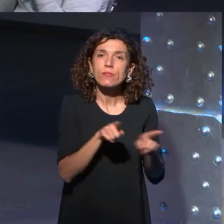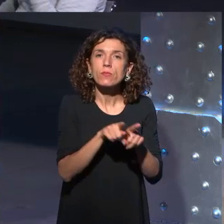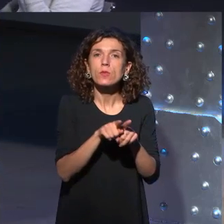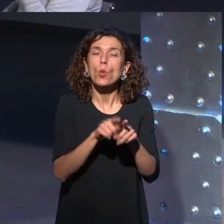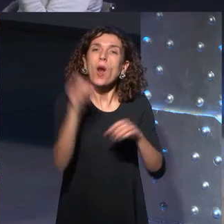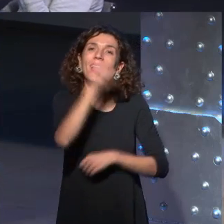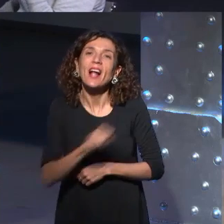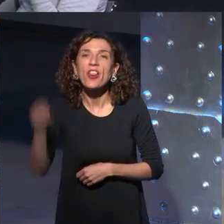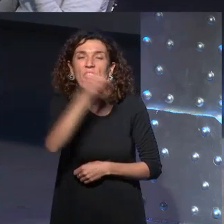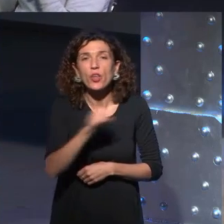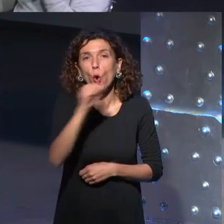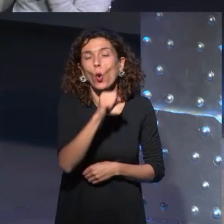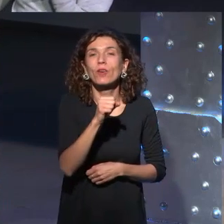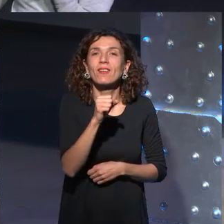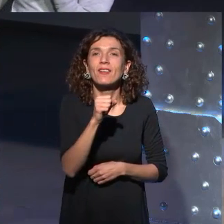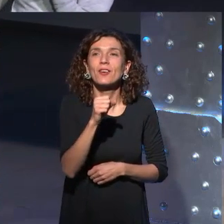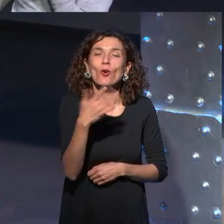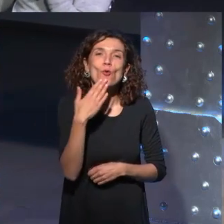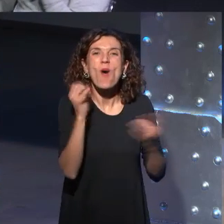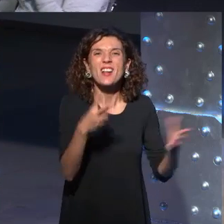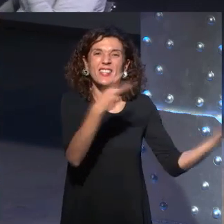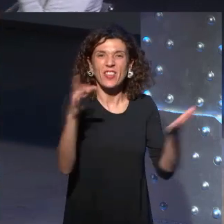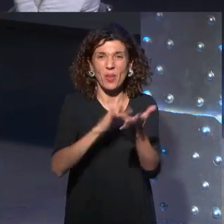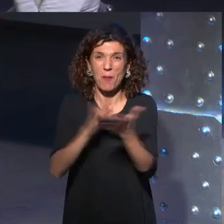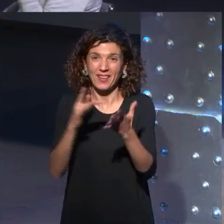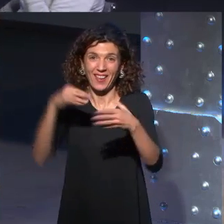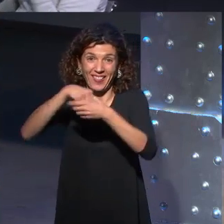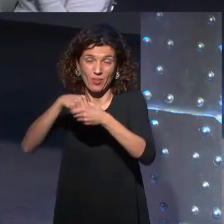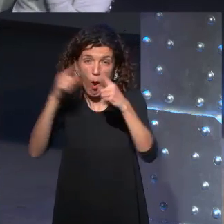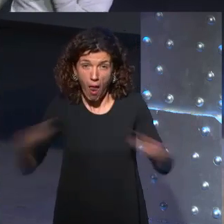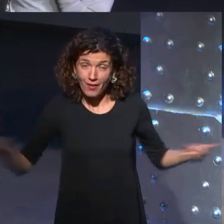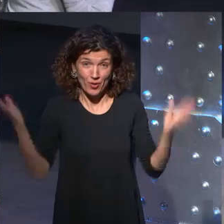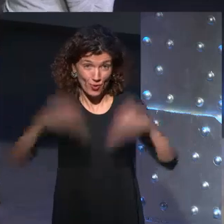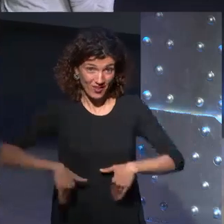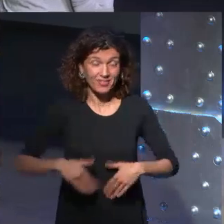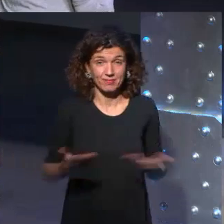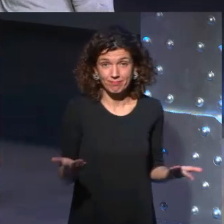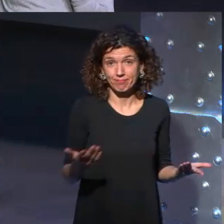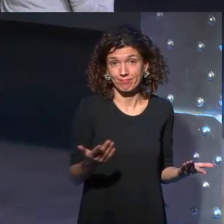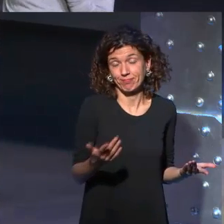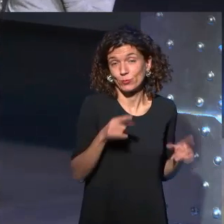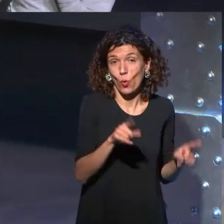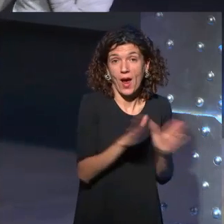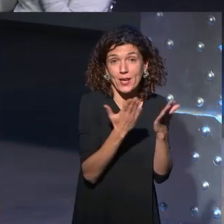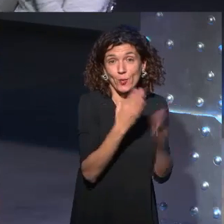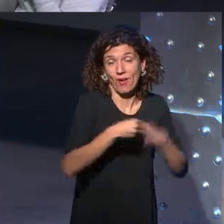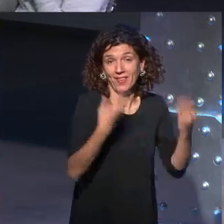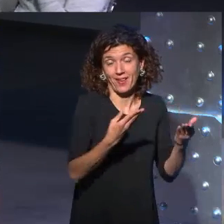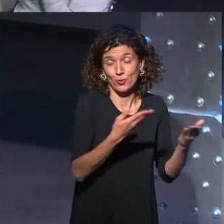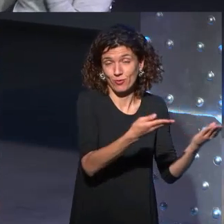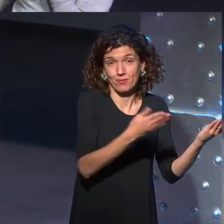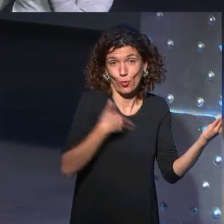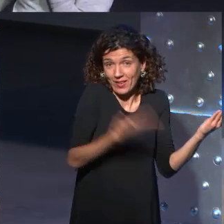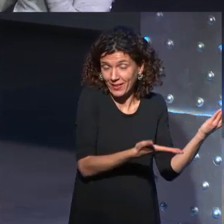no hay una canción que dure 700 páginas. Que haya podido hacer el tío lo que ha querido. Y ese